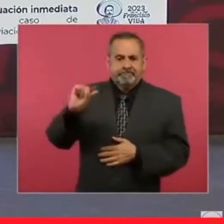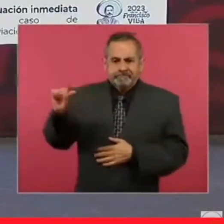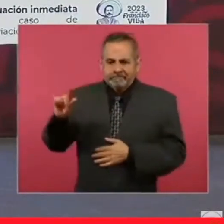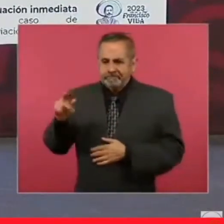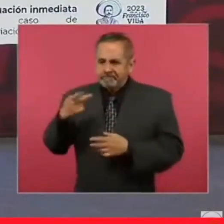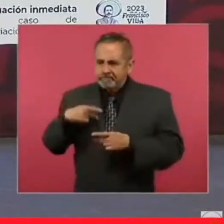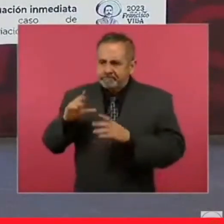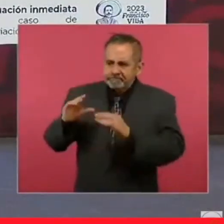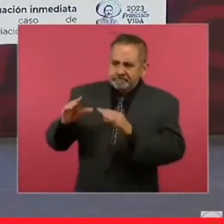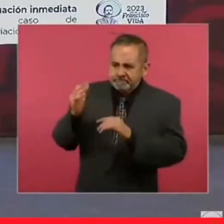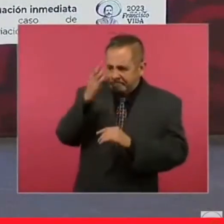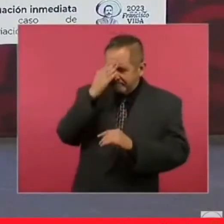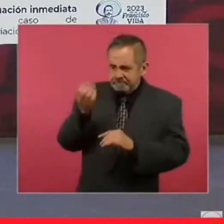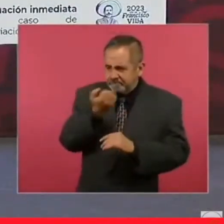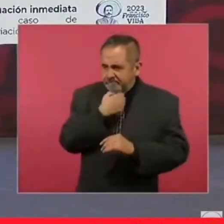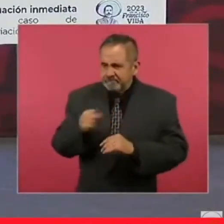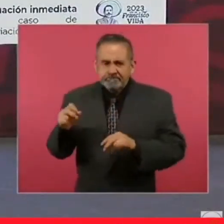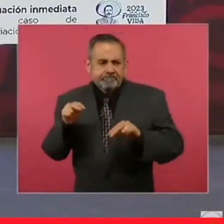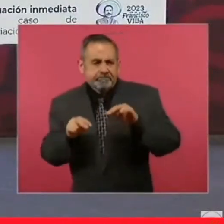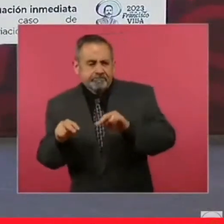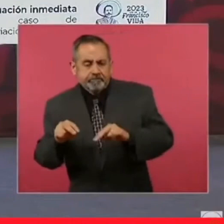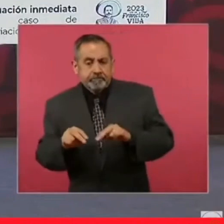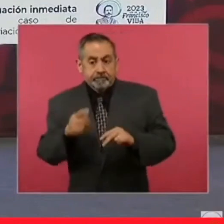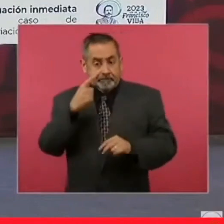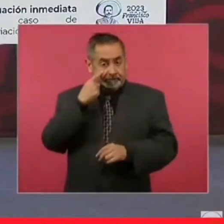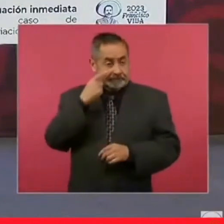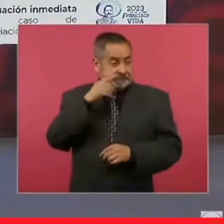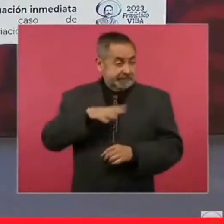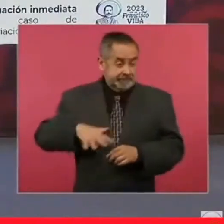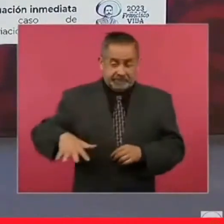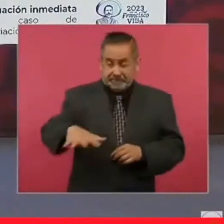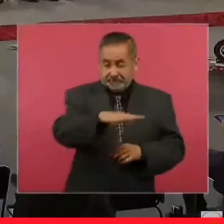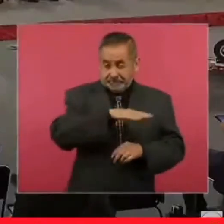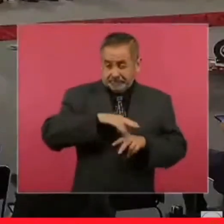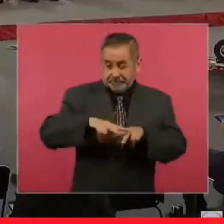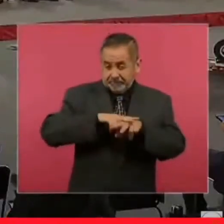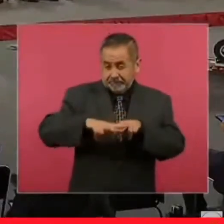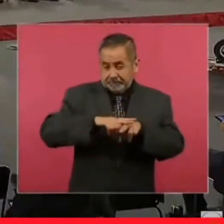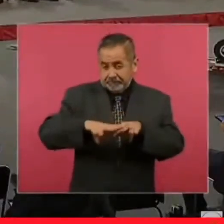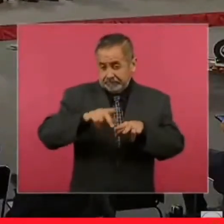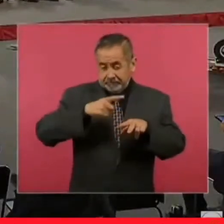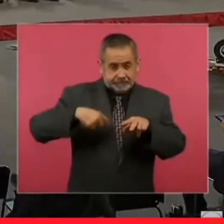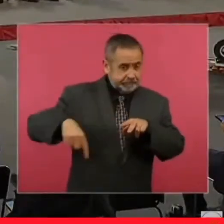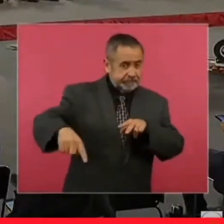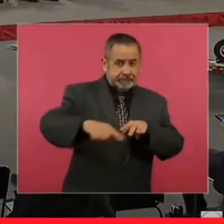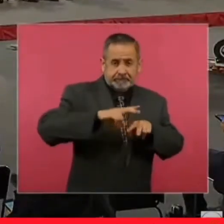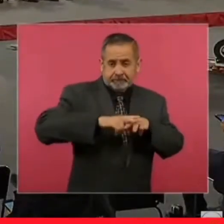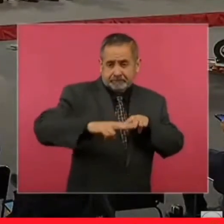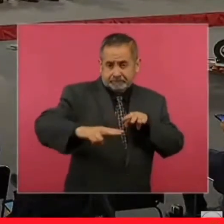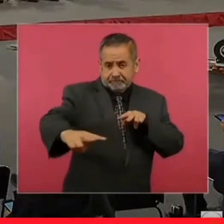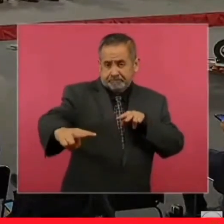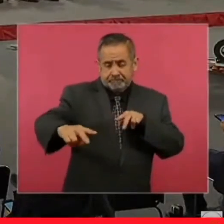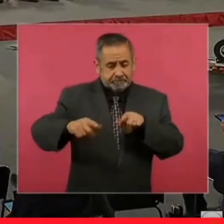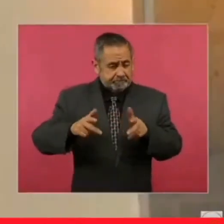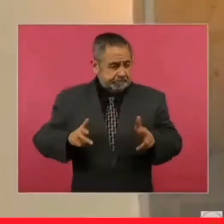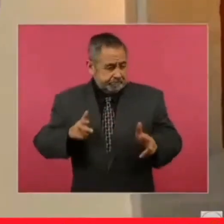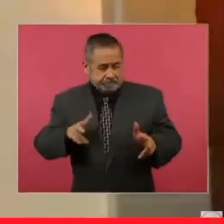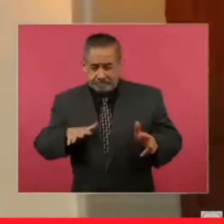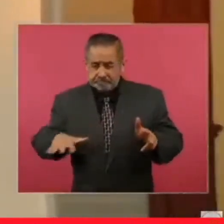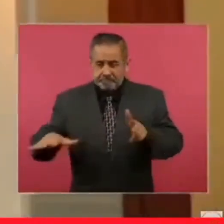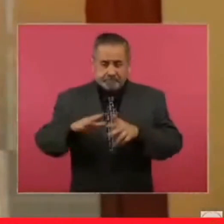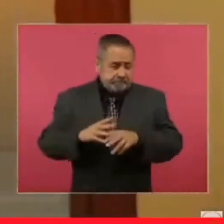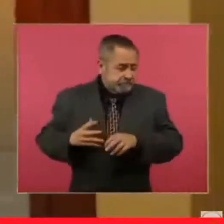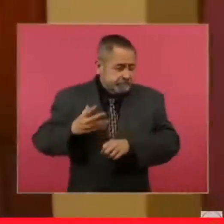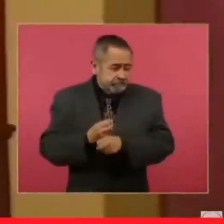Únicamente para la supervisión de la línea ferroviaria de toda la catenaria para la operación y su mantenimiento,